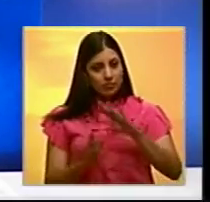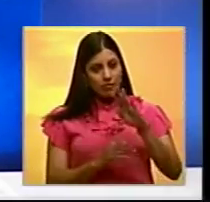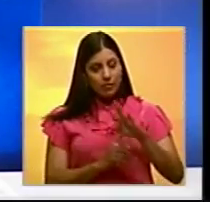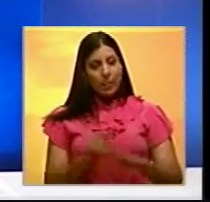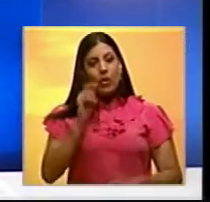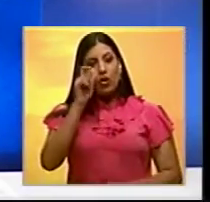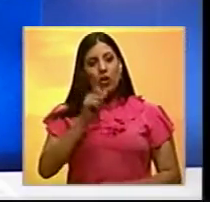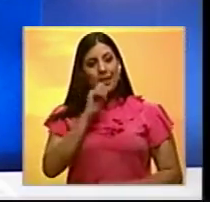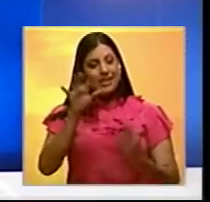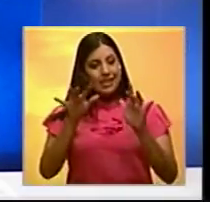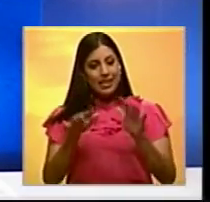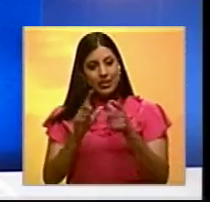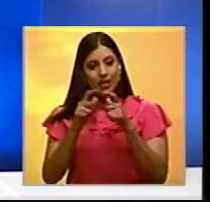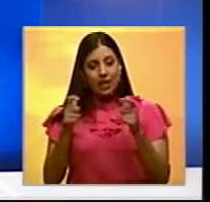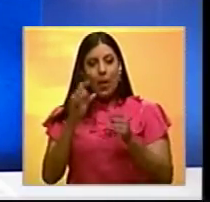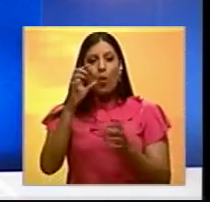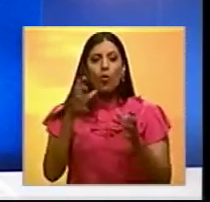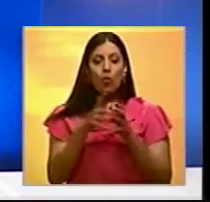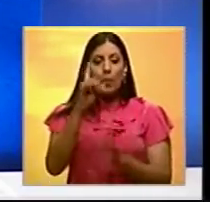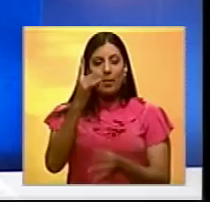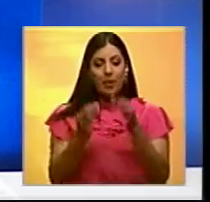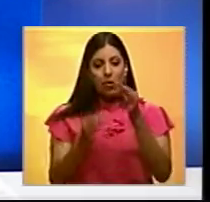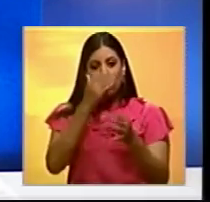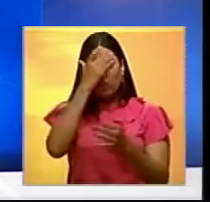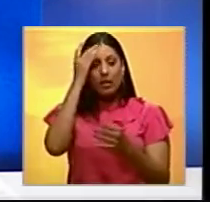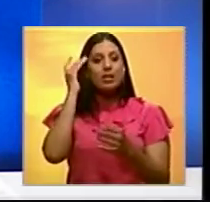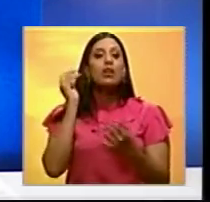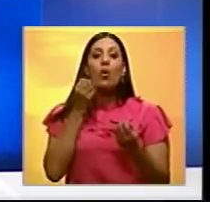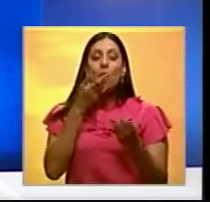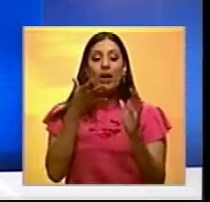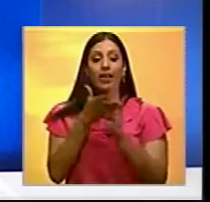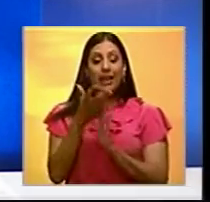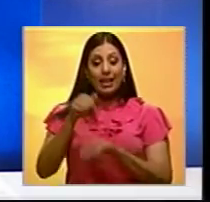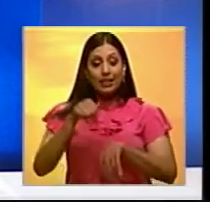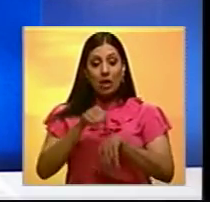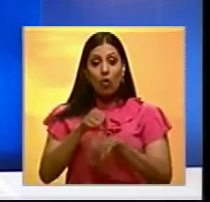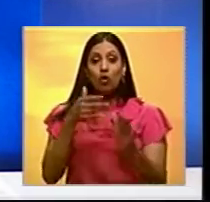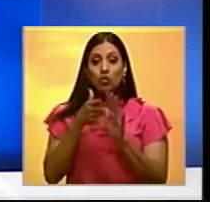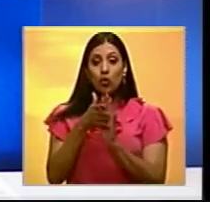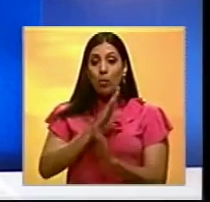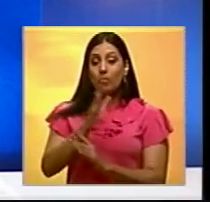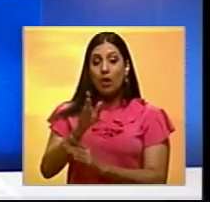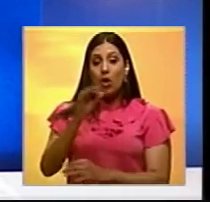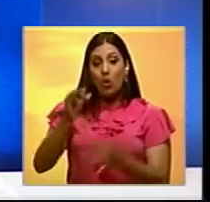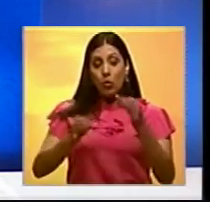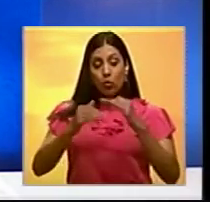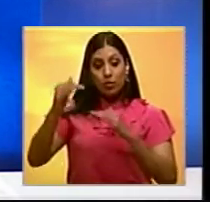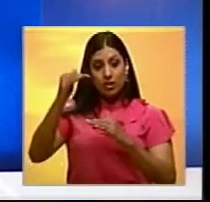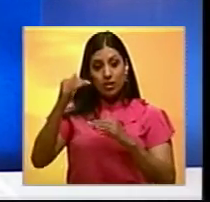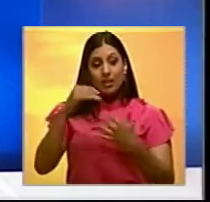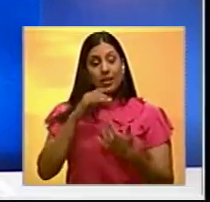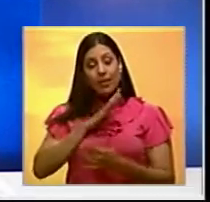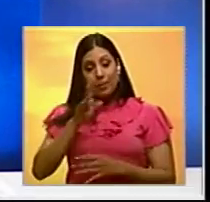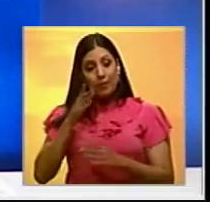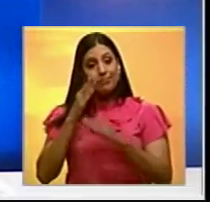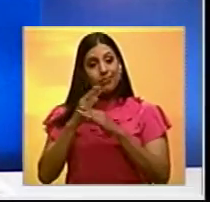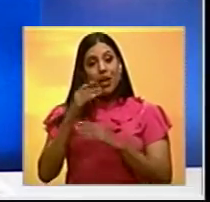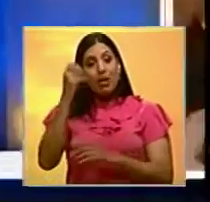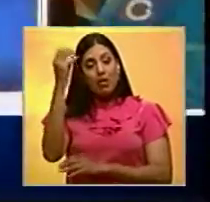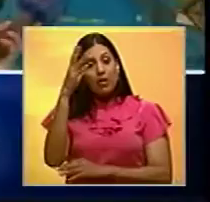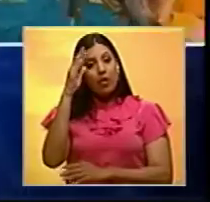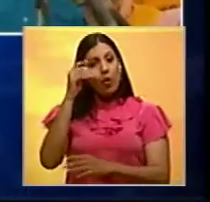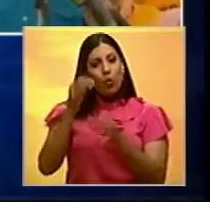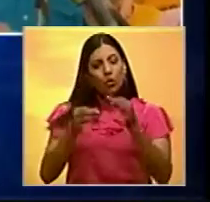Tomás Guanipa, secretario general del Partido Primero Justicia, se pronuncia a esta hora sobre la sentencia del Tribunal Supremo de Justicia que impide al Parlamento